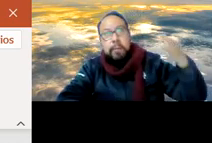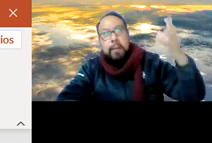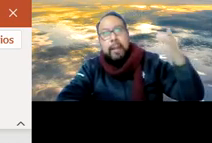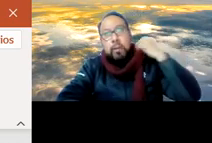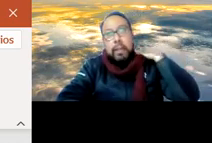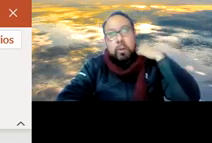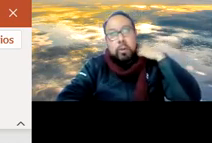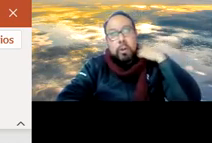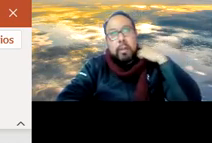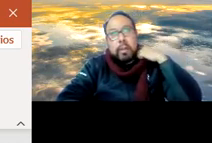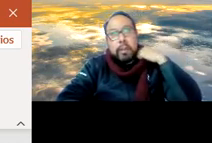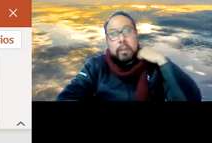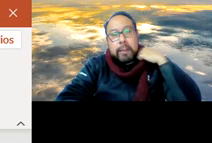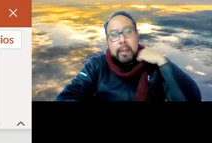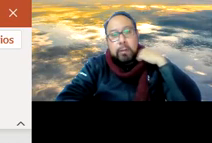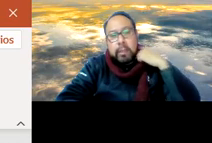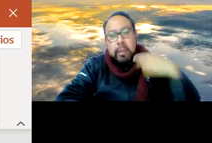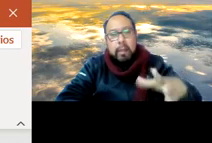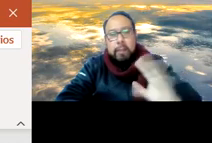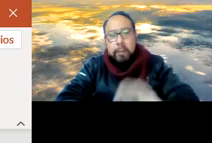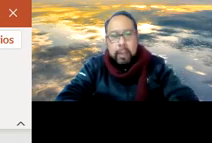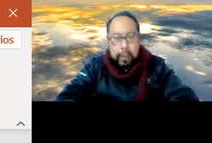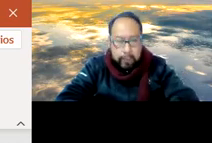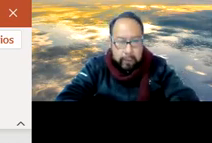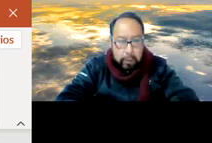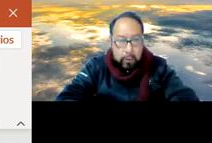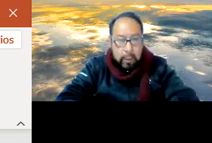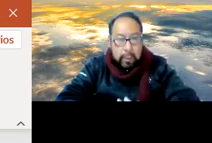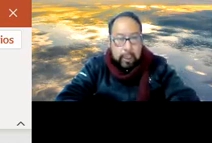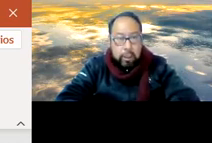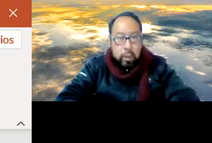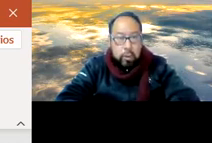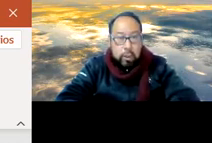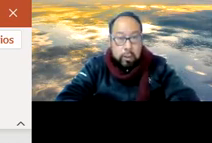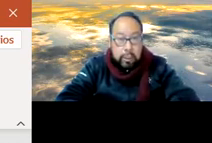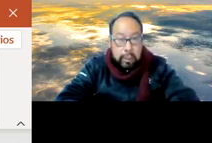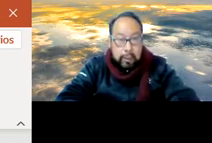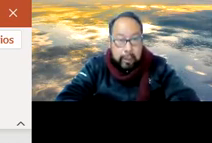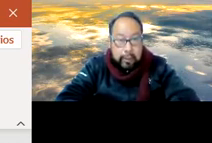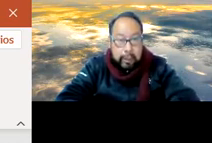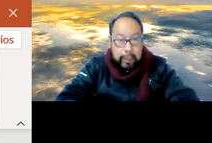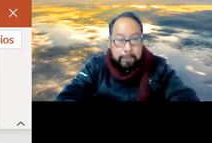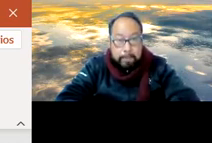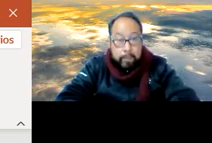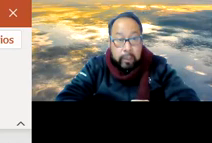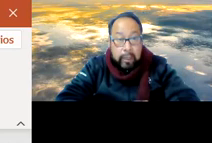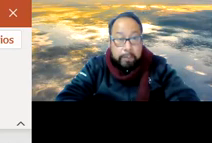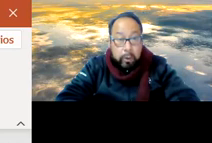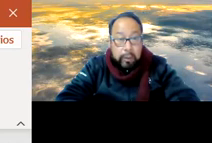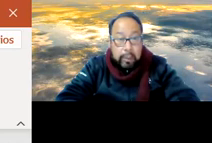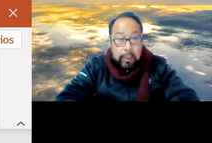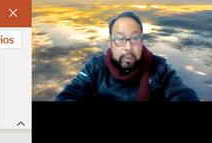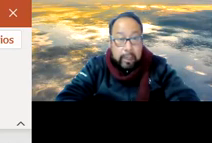hemos hablado de la introducción en el semestre pasado, aquí vamos a refrescarlo. Que la introducción se resalta